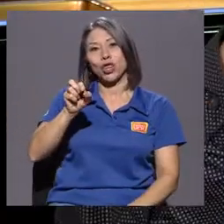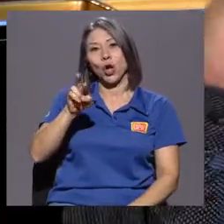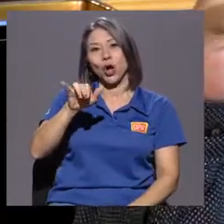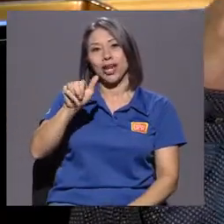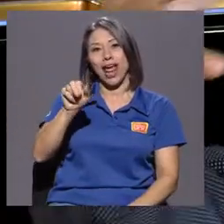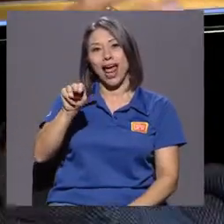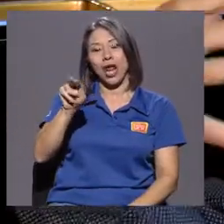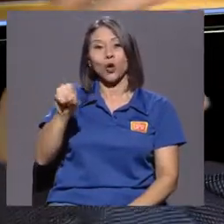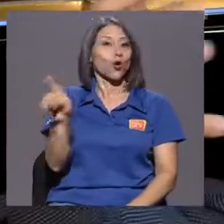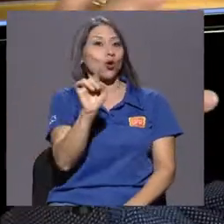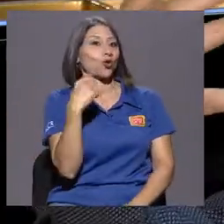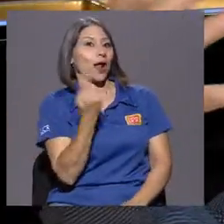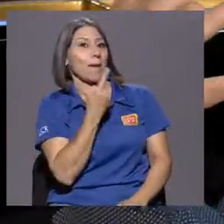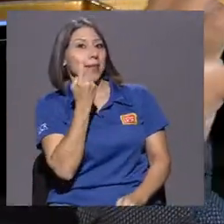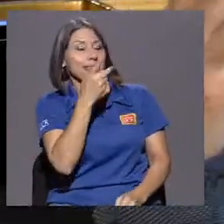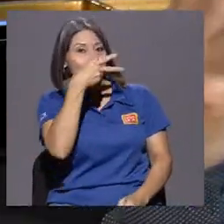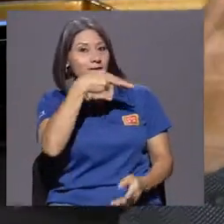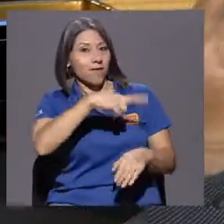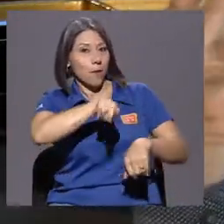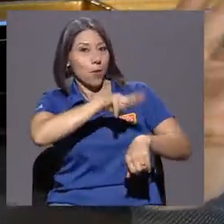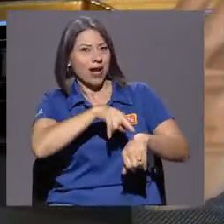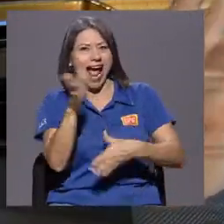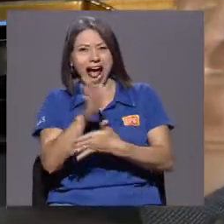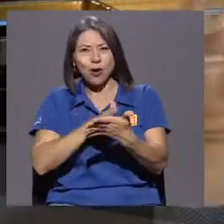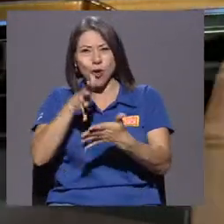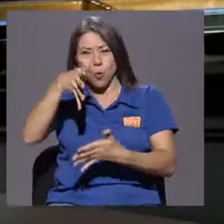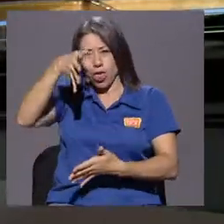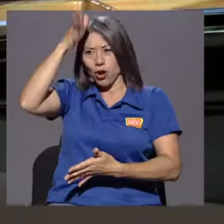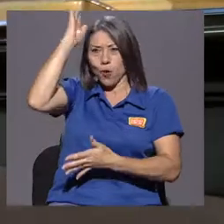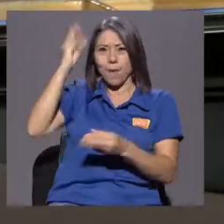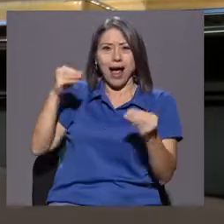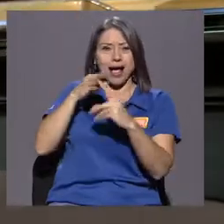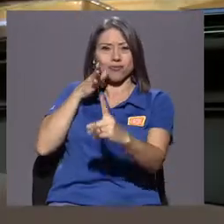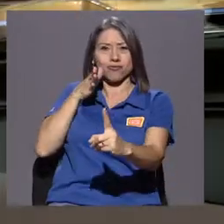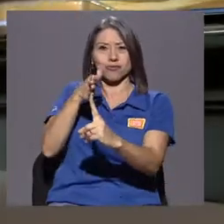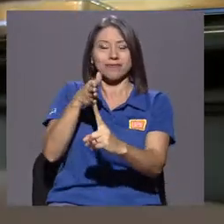tengas algo como de romano comedia como de mayor lealtad